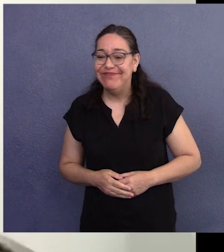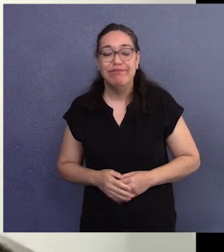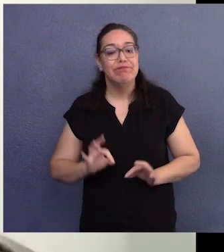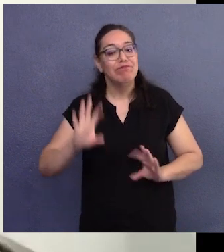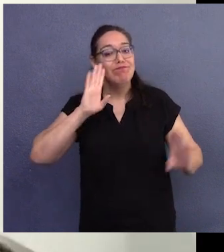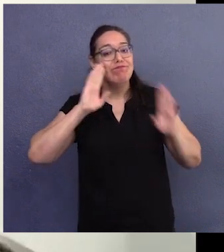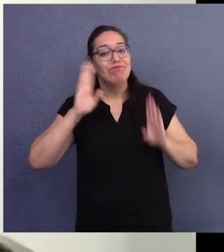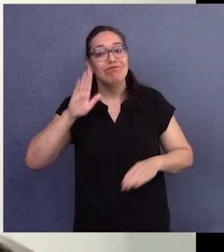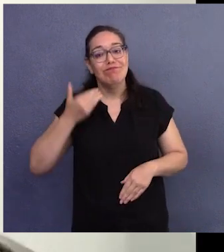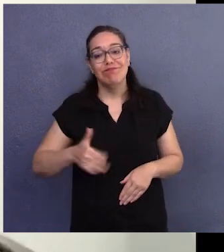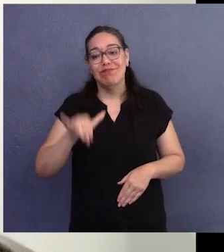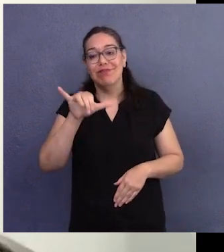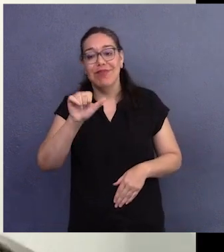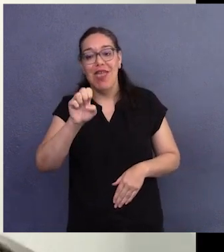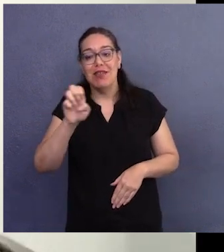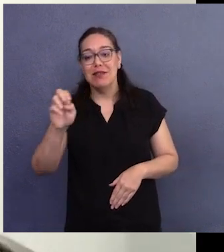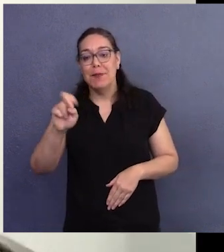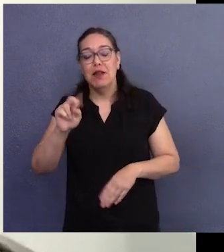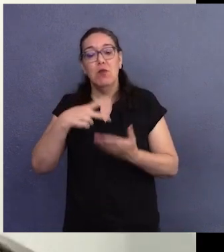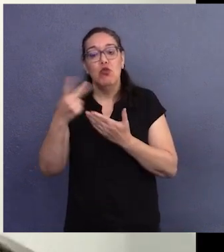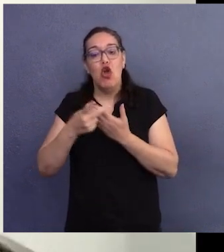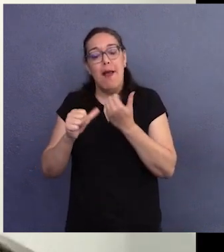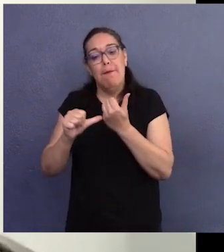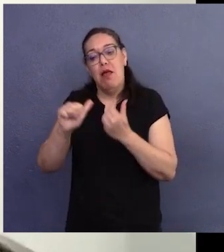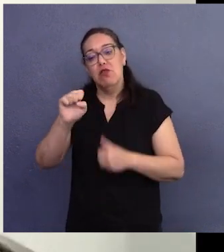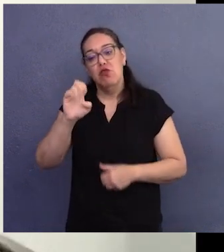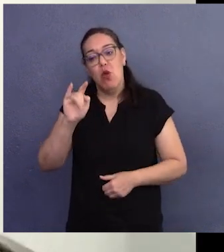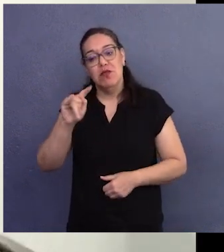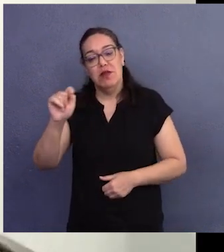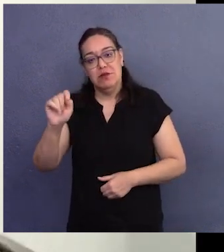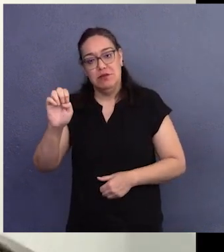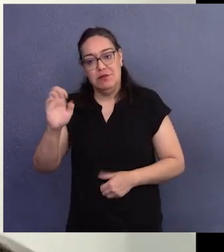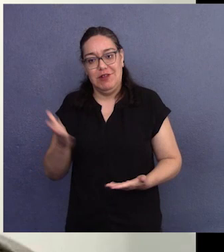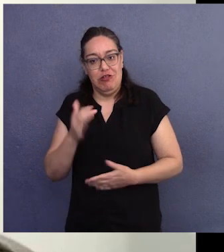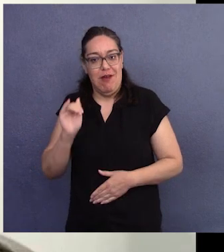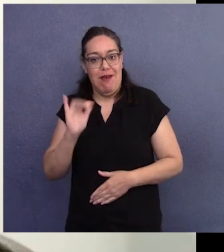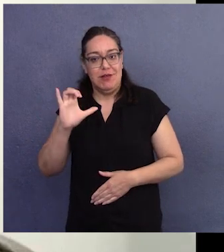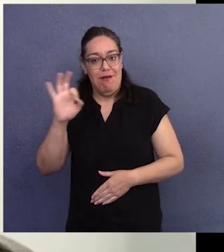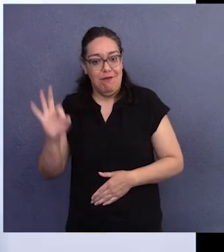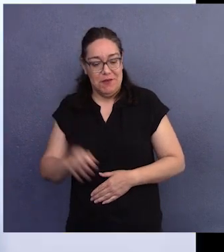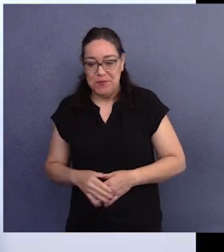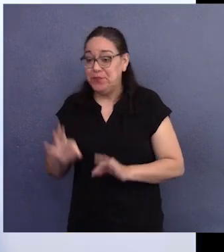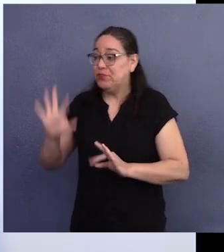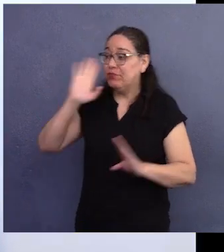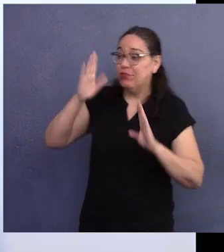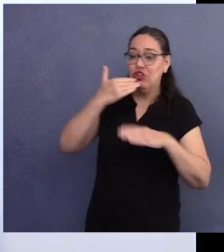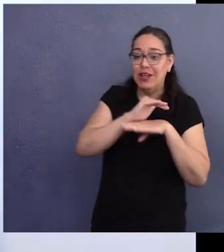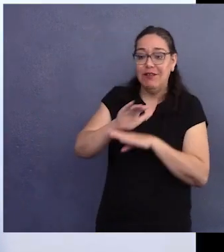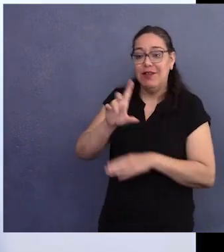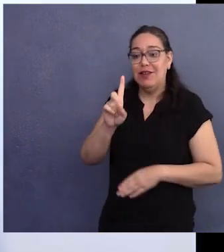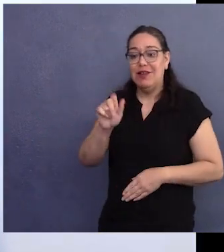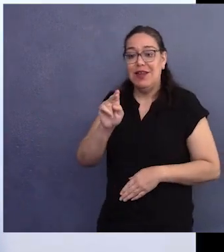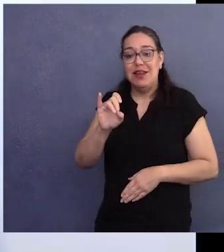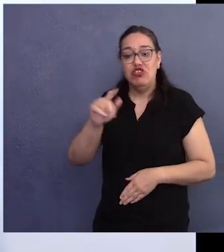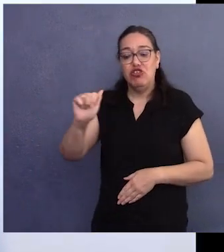Hi, I'm Yasmin. I'm Program Associate here at ICF. And good evening, everyone. Denisha